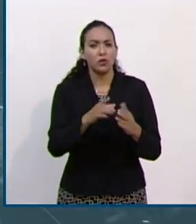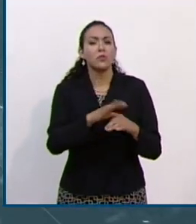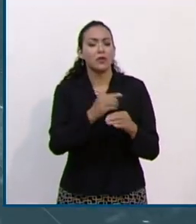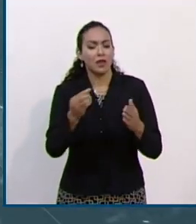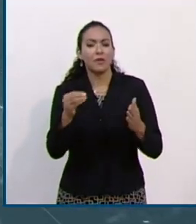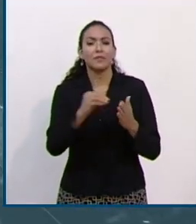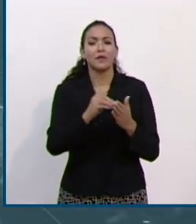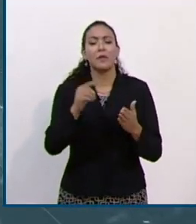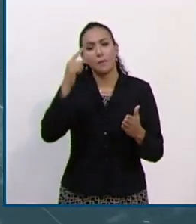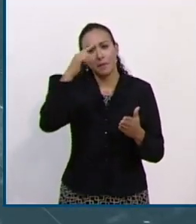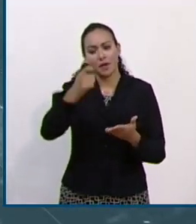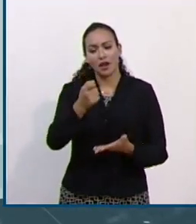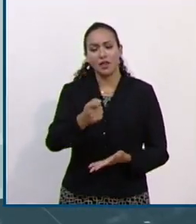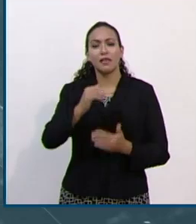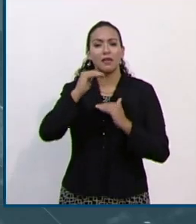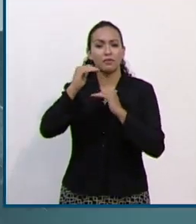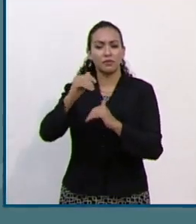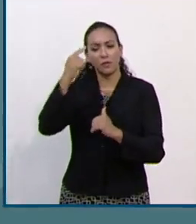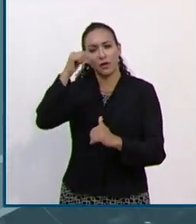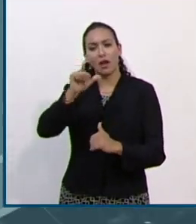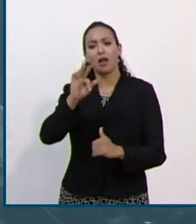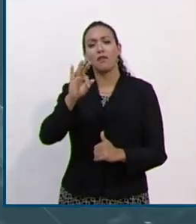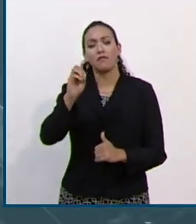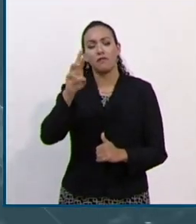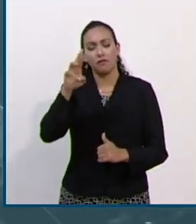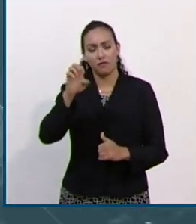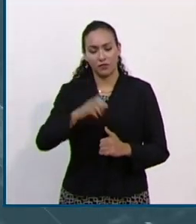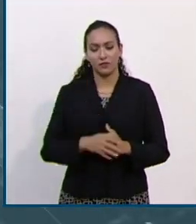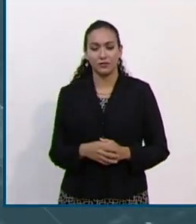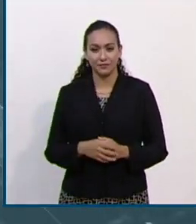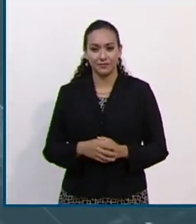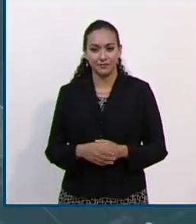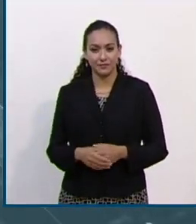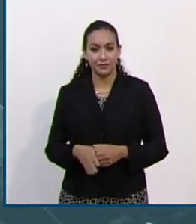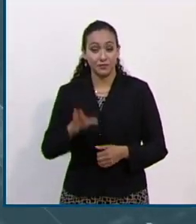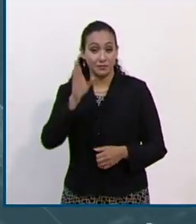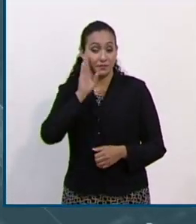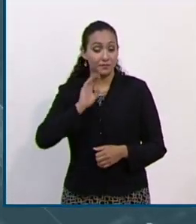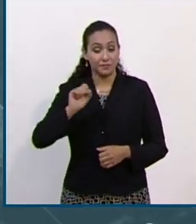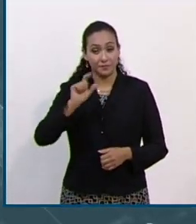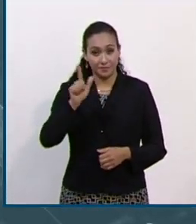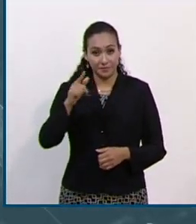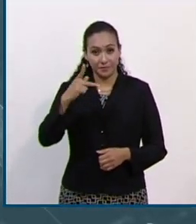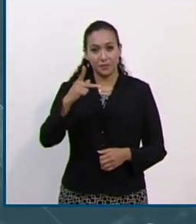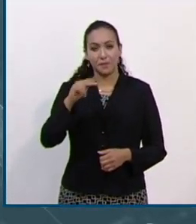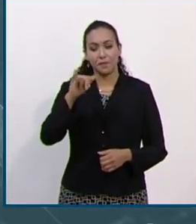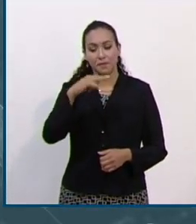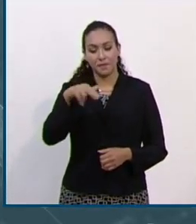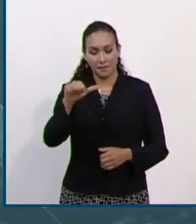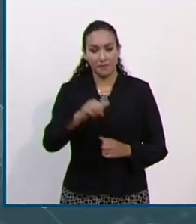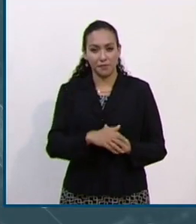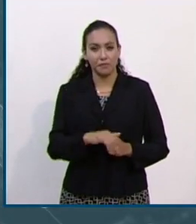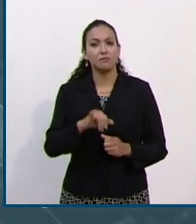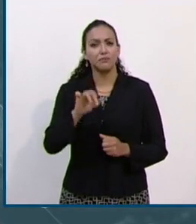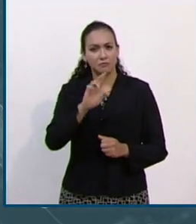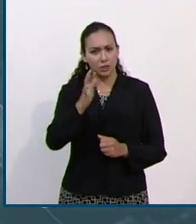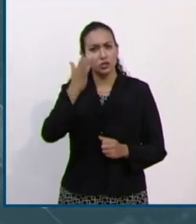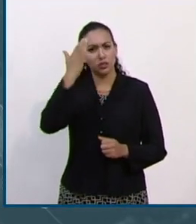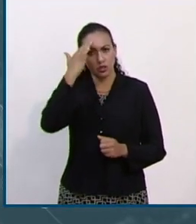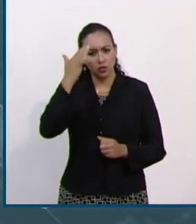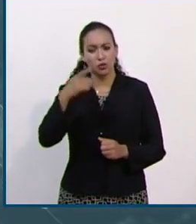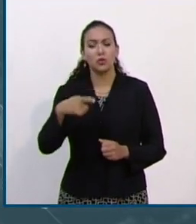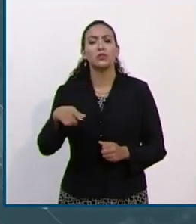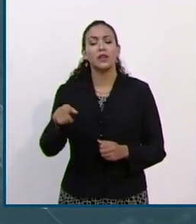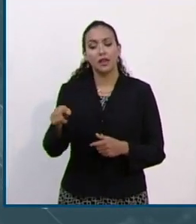topes máximos a las afores. La ministra presidenta Norma Lucía Piña reconoce que nadie tiene